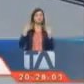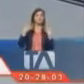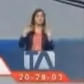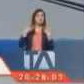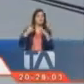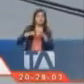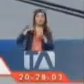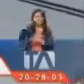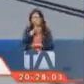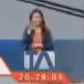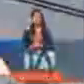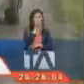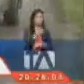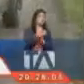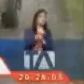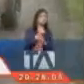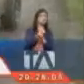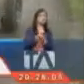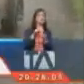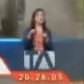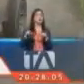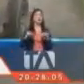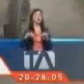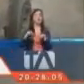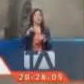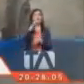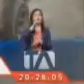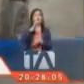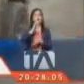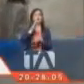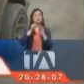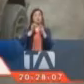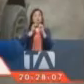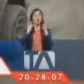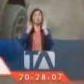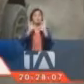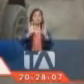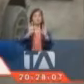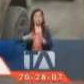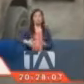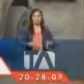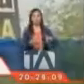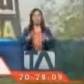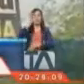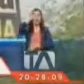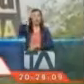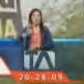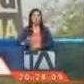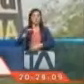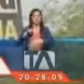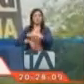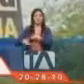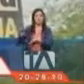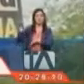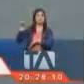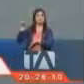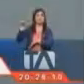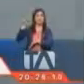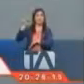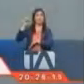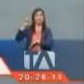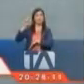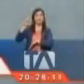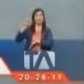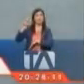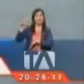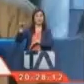inició la búsqueda y rescate aquí en la altura del kilómetro 10 de la vía la costa se hace el ingreso al sector la lorena donde se presume estaría